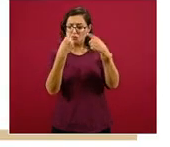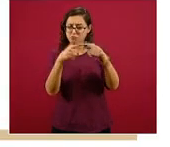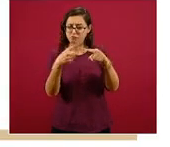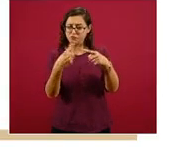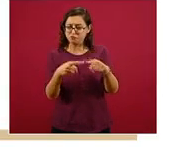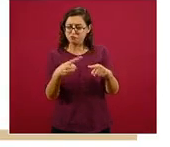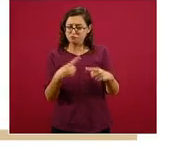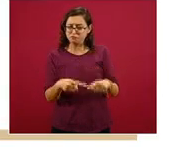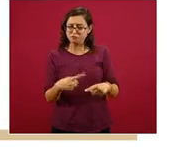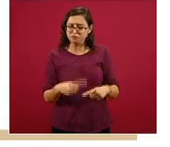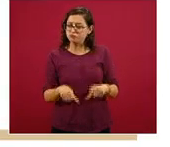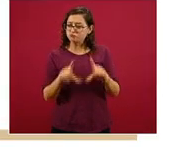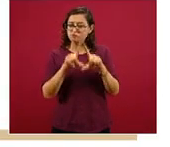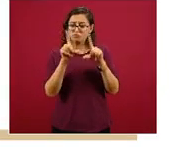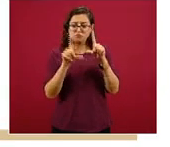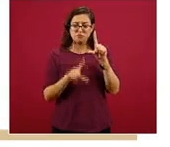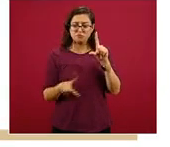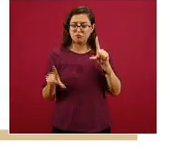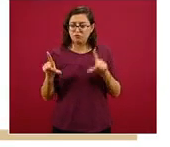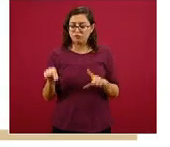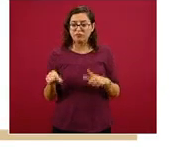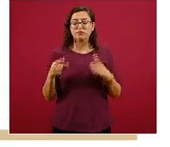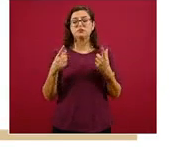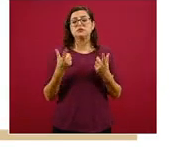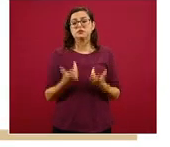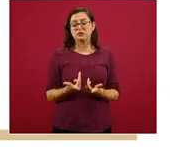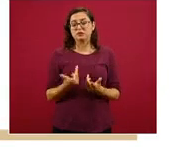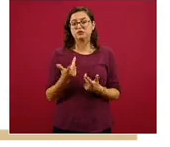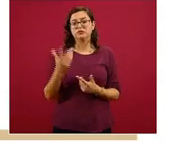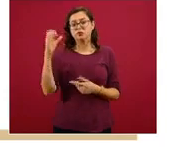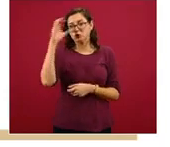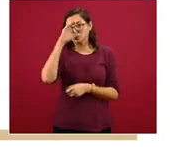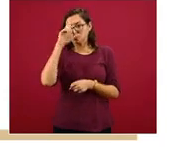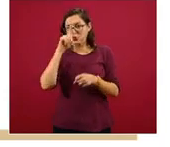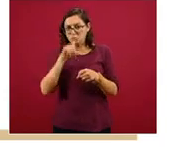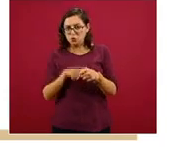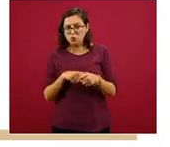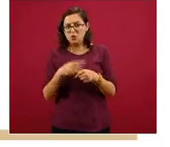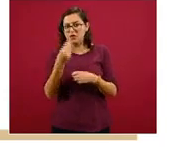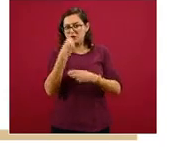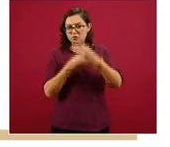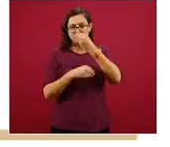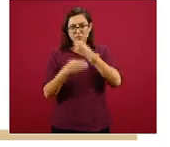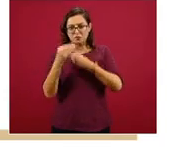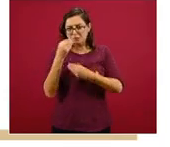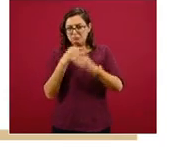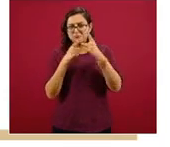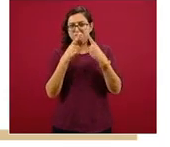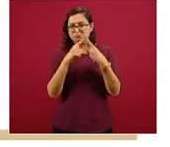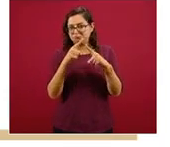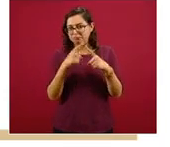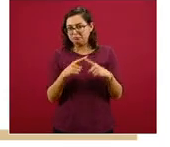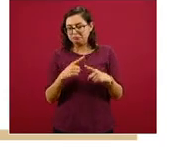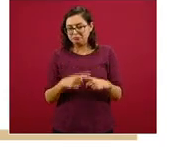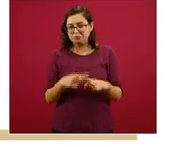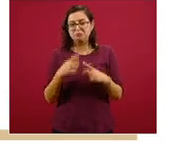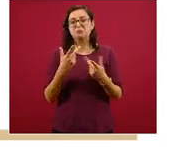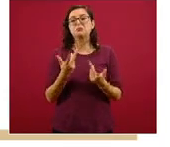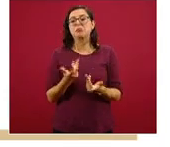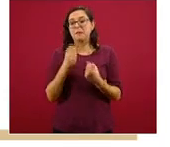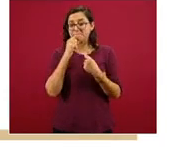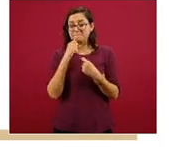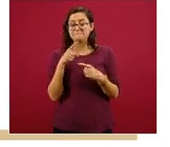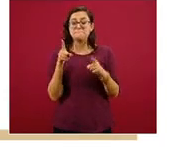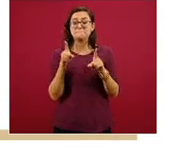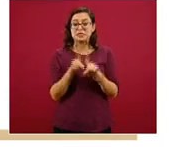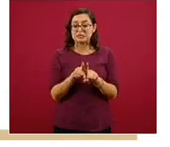todo el territorio, para diversos fines, diversas culturas alimentarias y gastronómicas, que además de